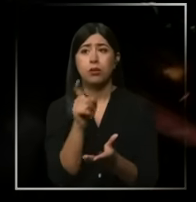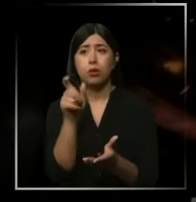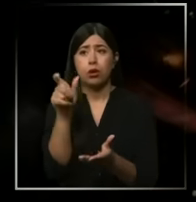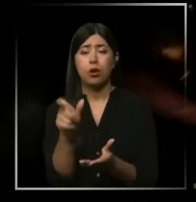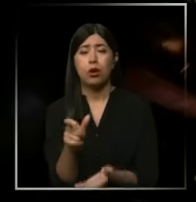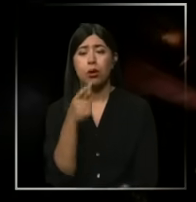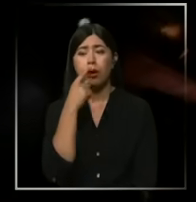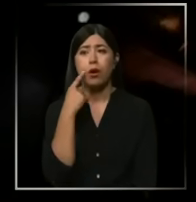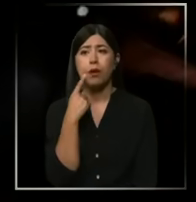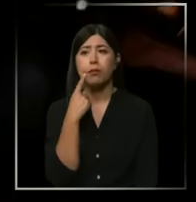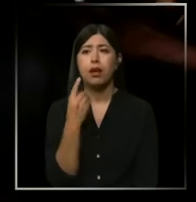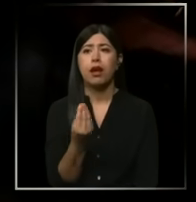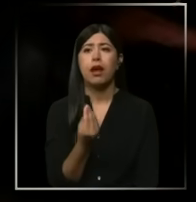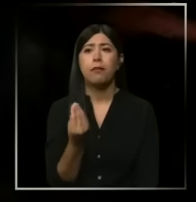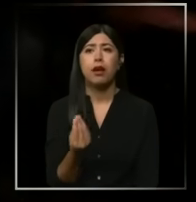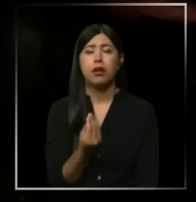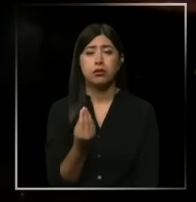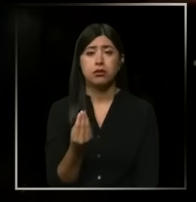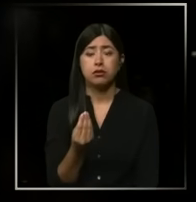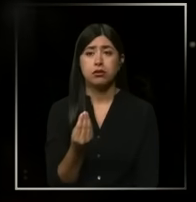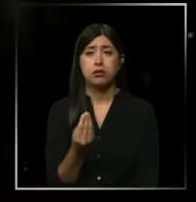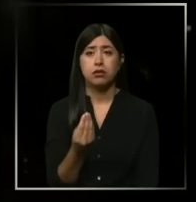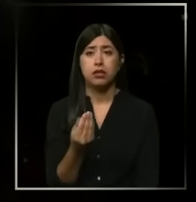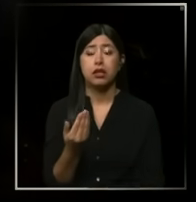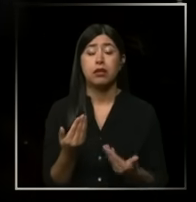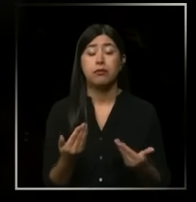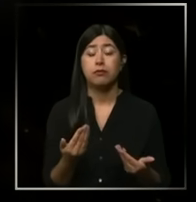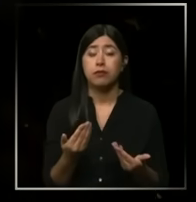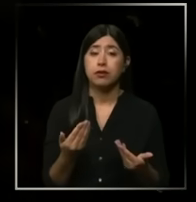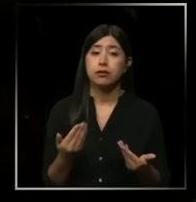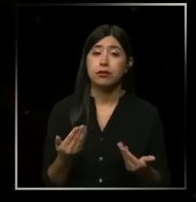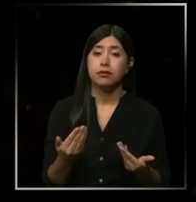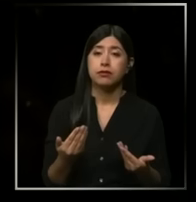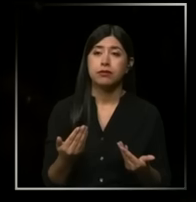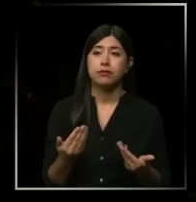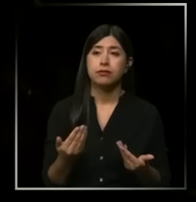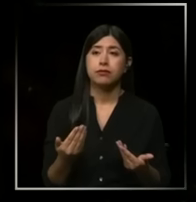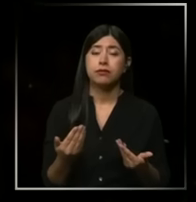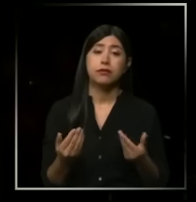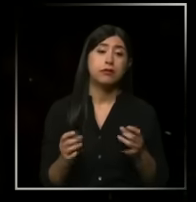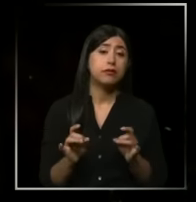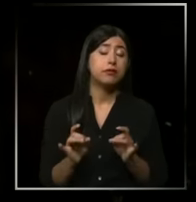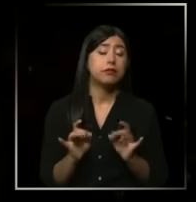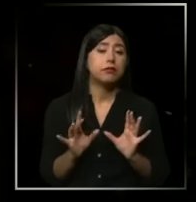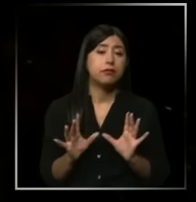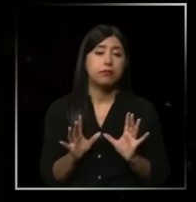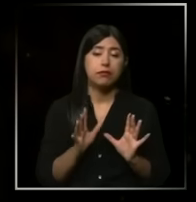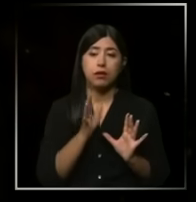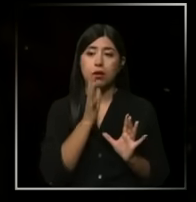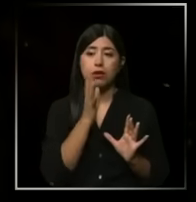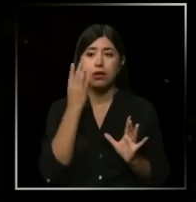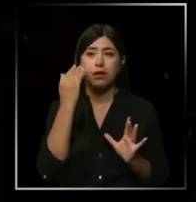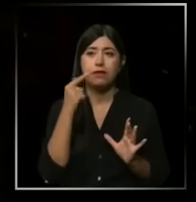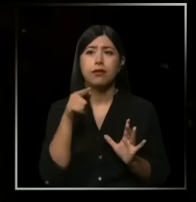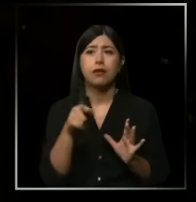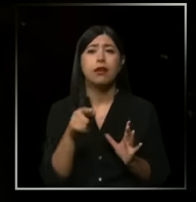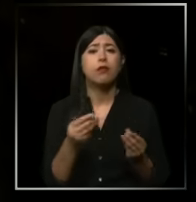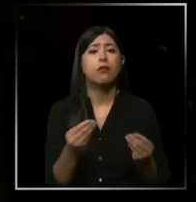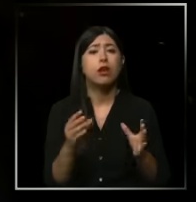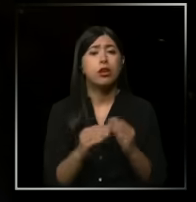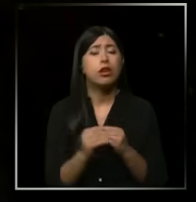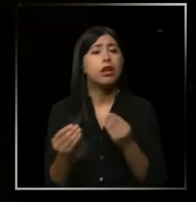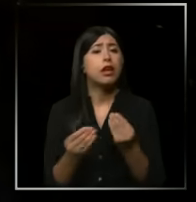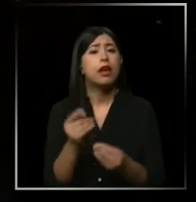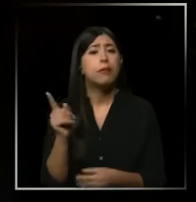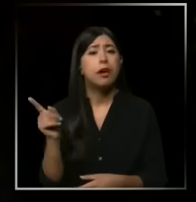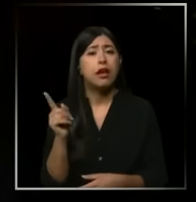caballero, totalmente en vivo esto, para a ver si... ¿Qué nos podemos encontrar acá? Caballero, hola, ¿cómo está? Buenas noches. Buenas noches. ¿Qué ocurre